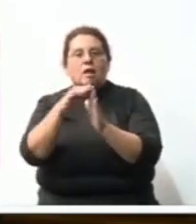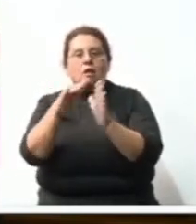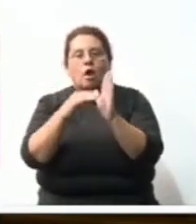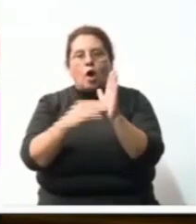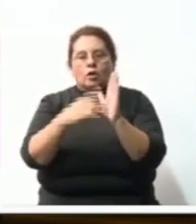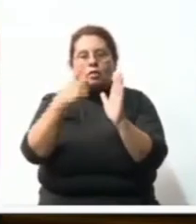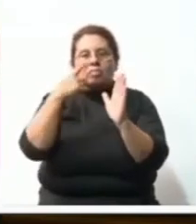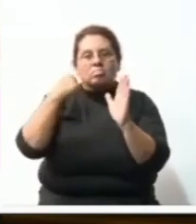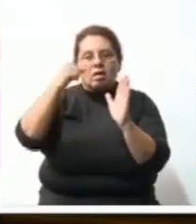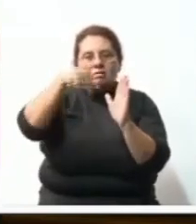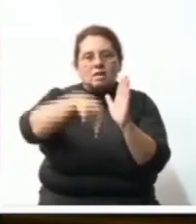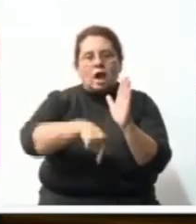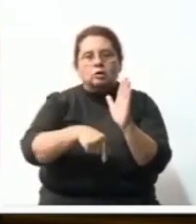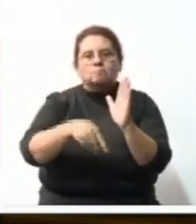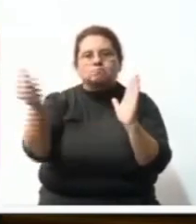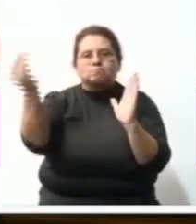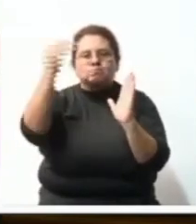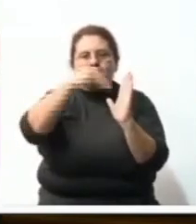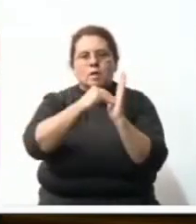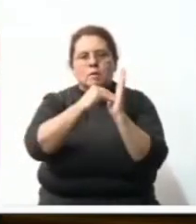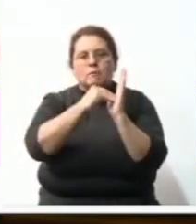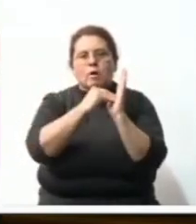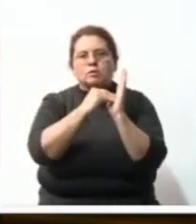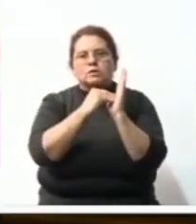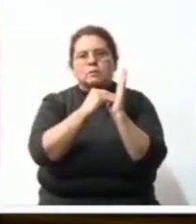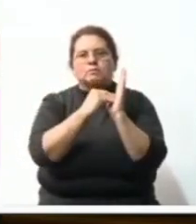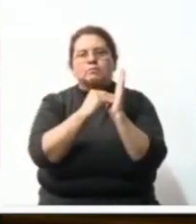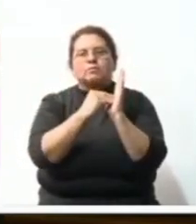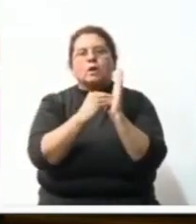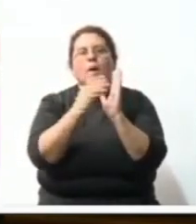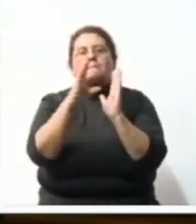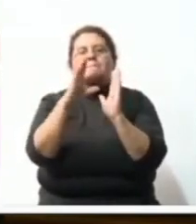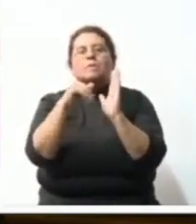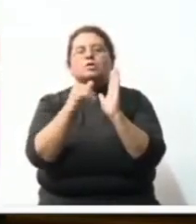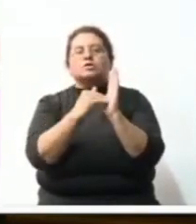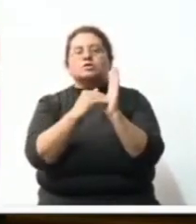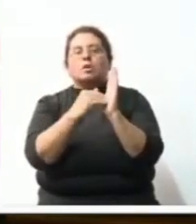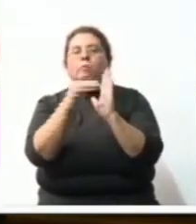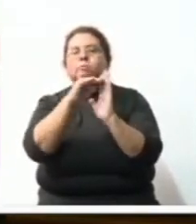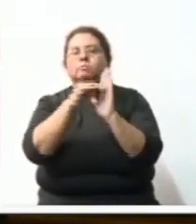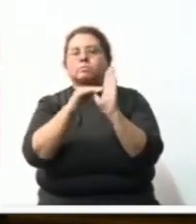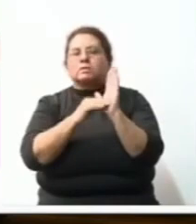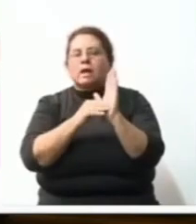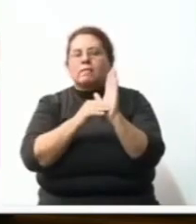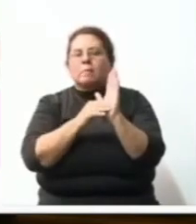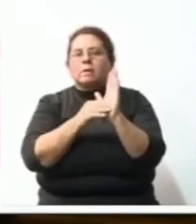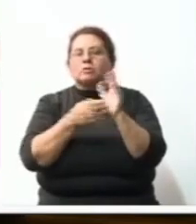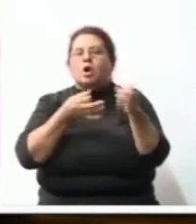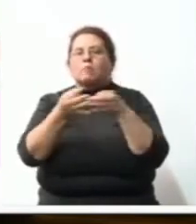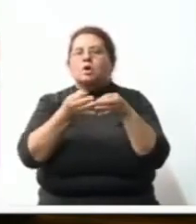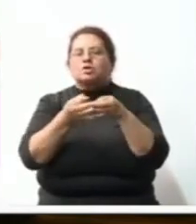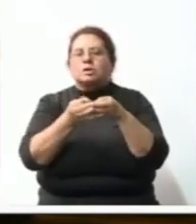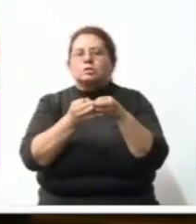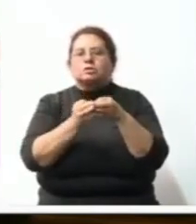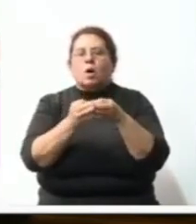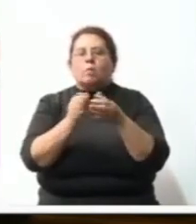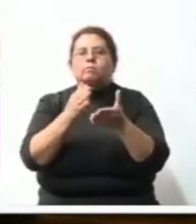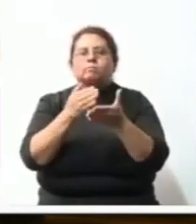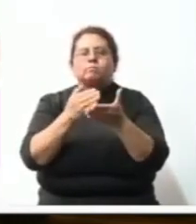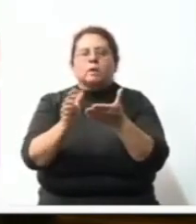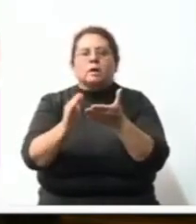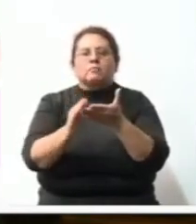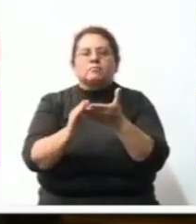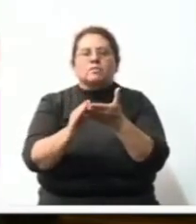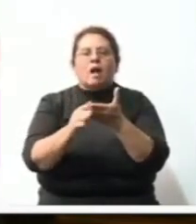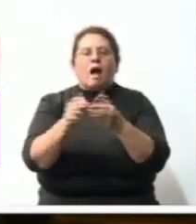y que se ponga conmoción en tratamiento el proyecto que presenté en repudio al acto